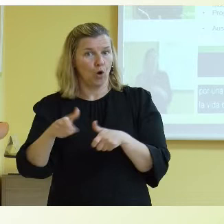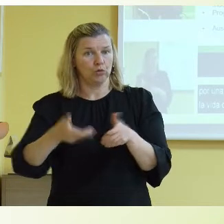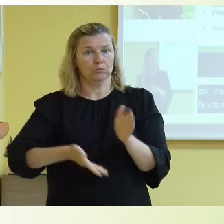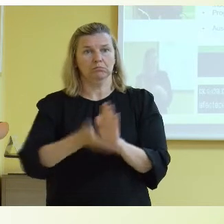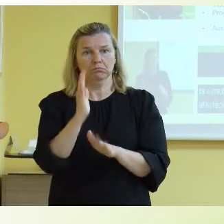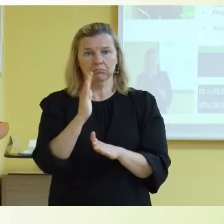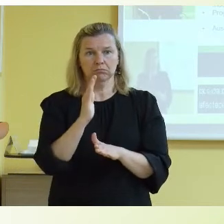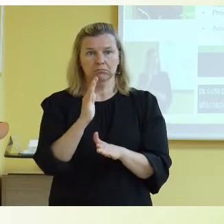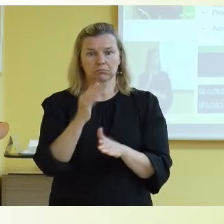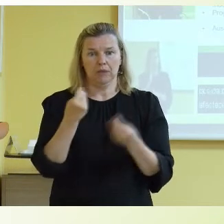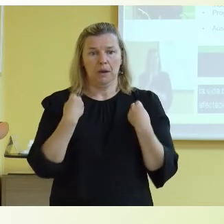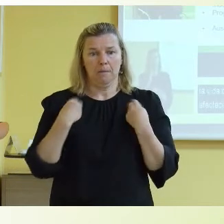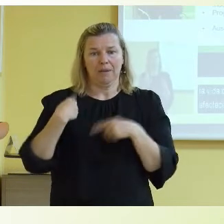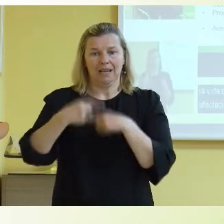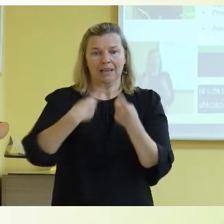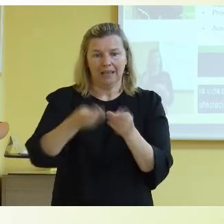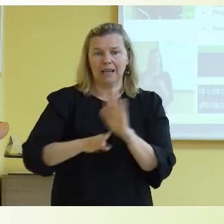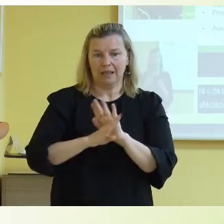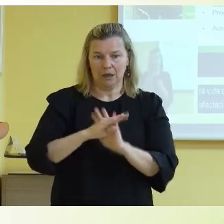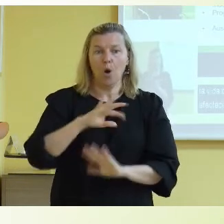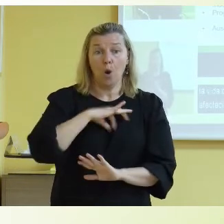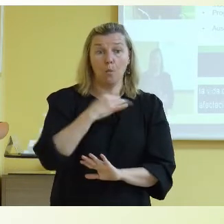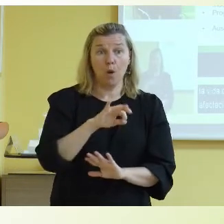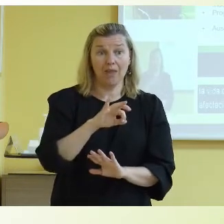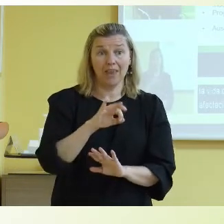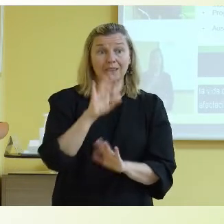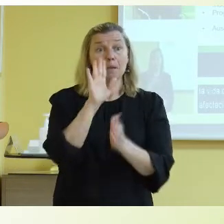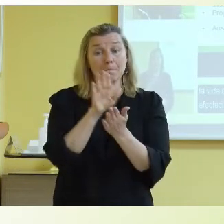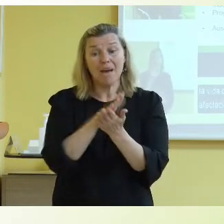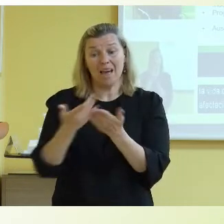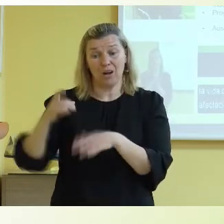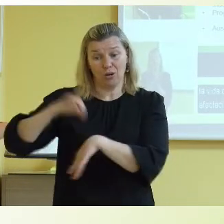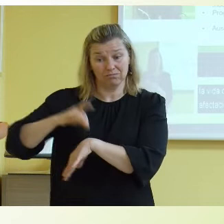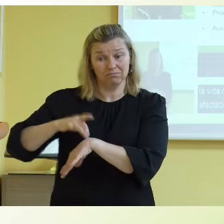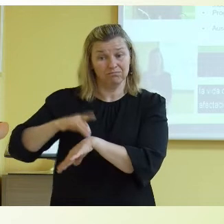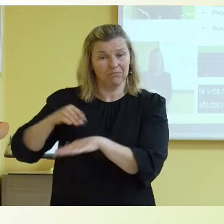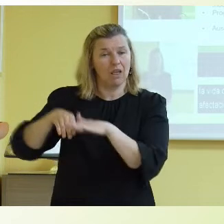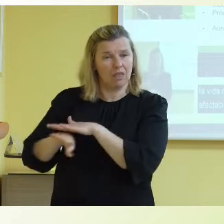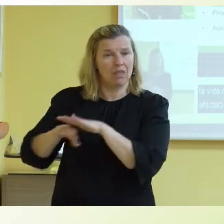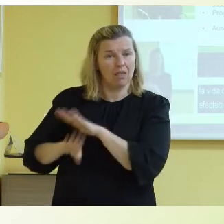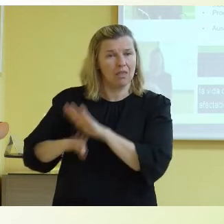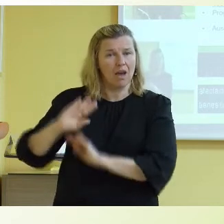de la vida diaria que la puedes seguir desarrollando, pero están ahí y terminan dañando y